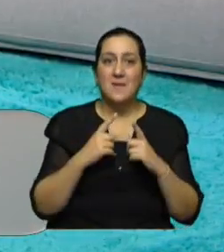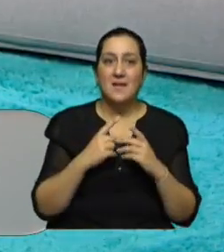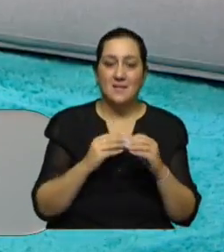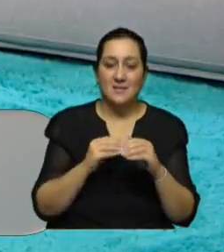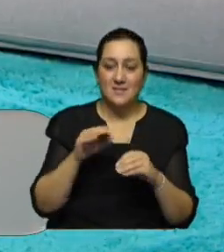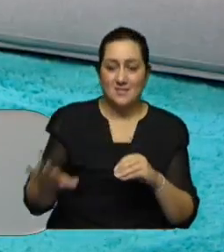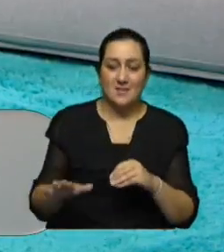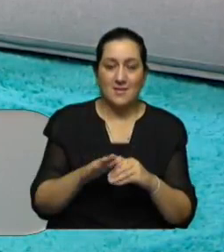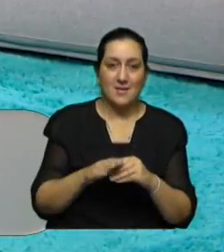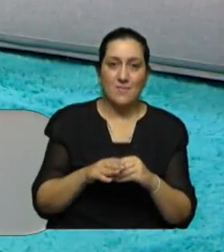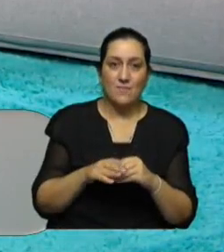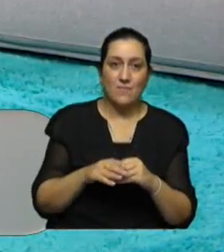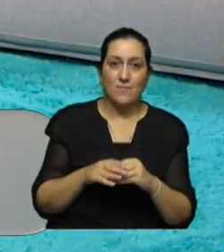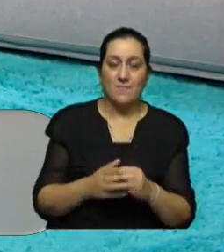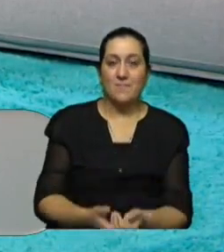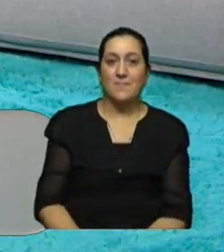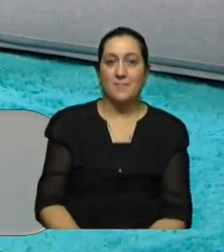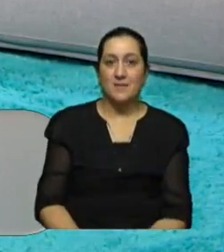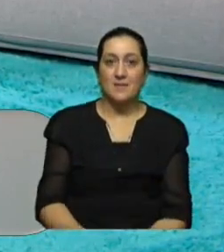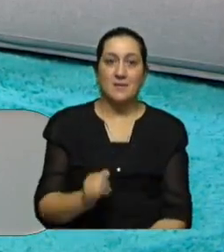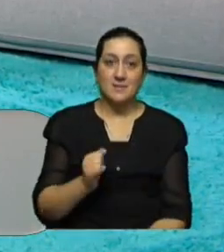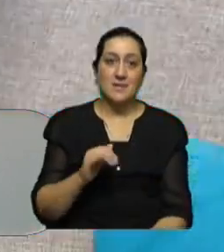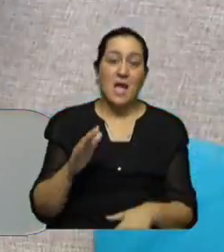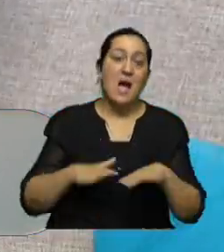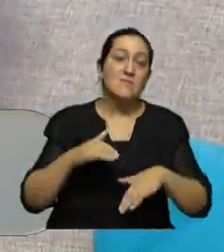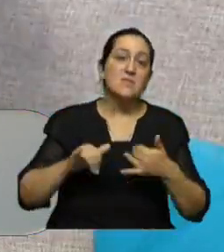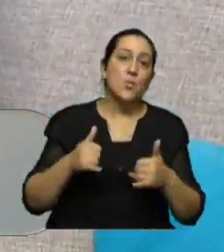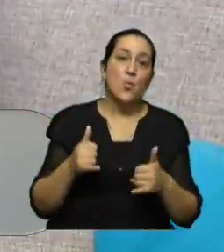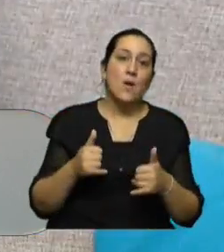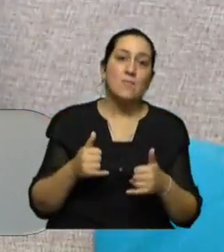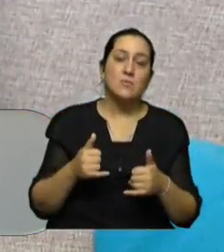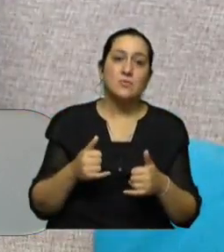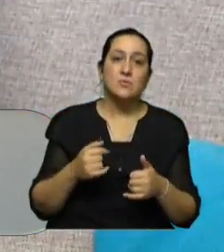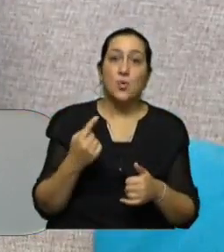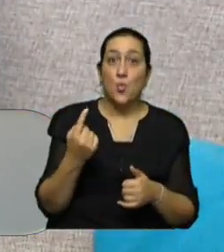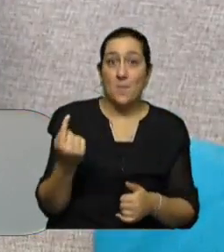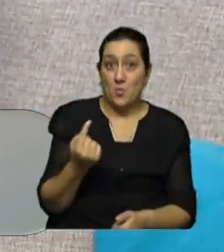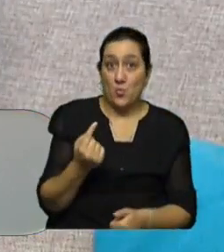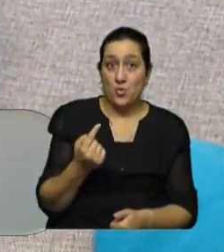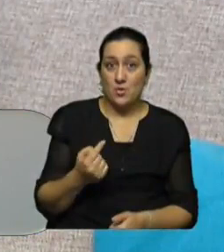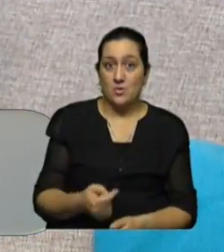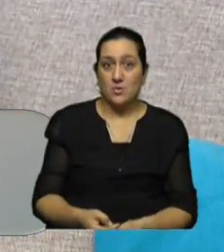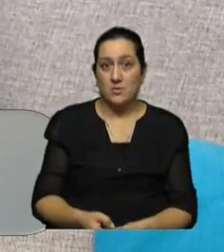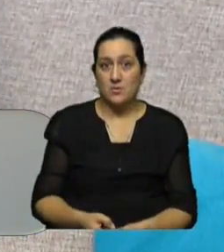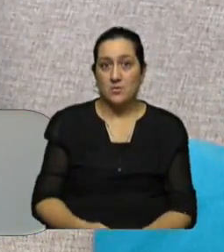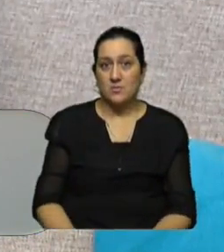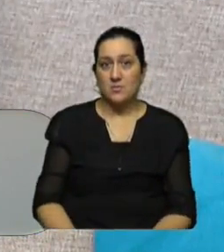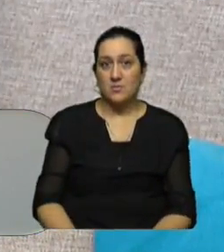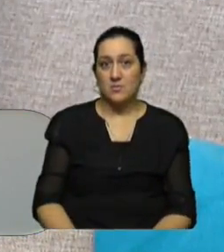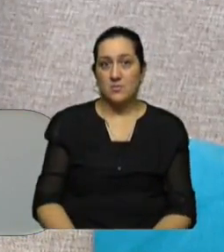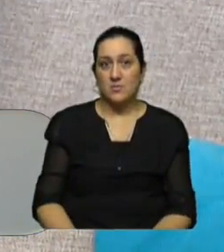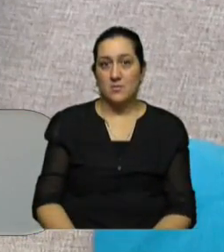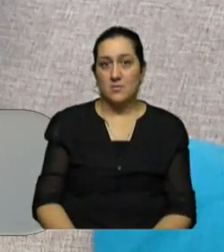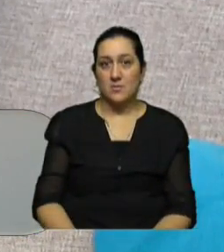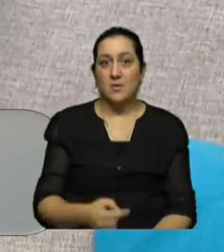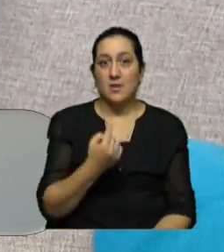para apretar el... Ahí va. Y bueno, a veces jugamos son partidas a 1 minuto, sin incremento es... como